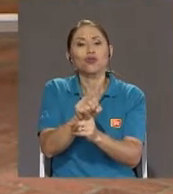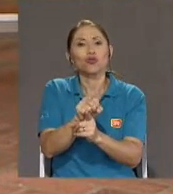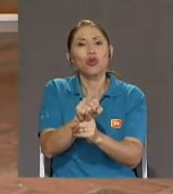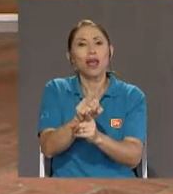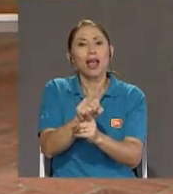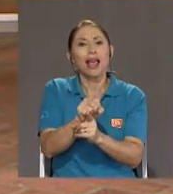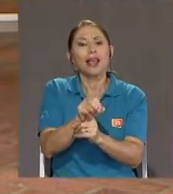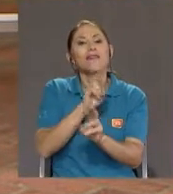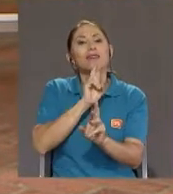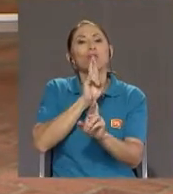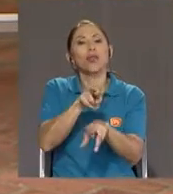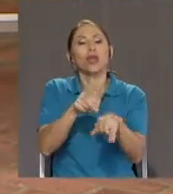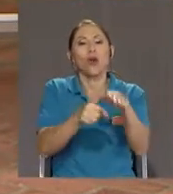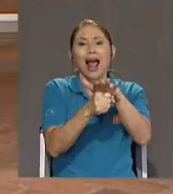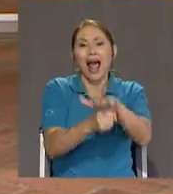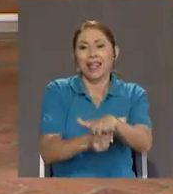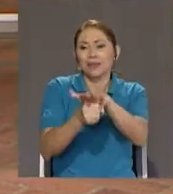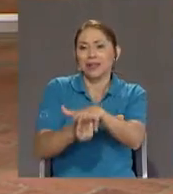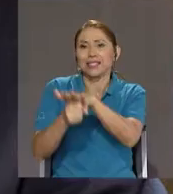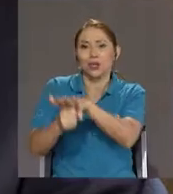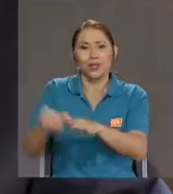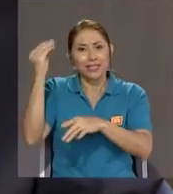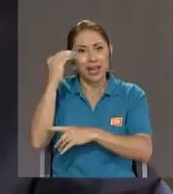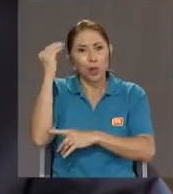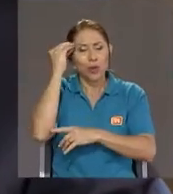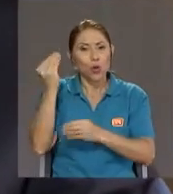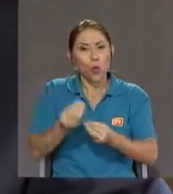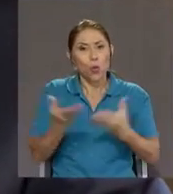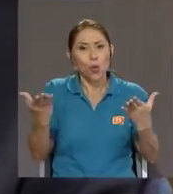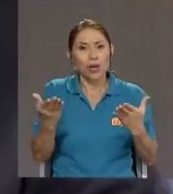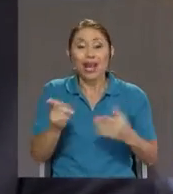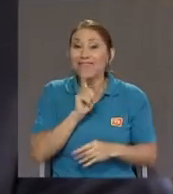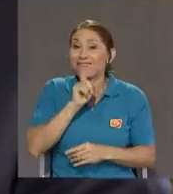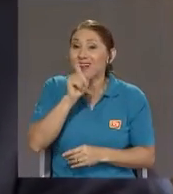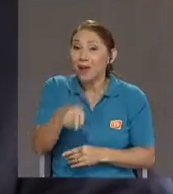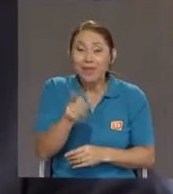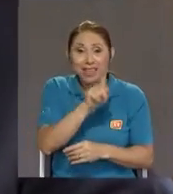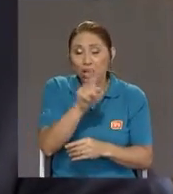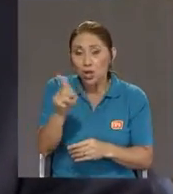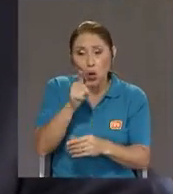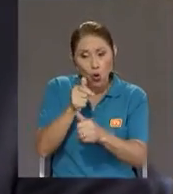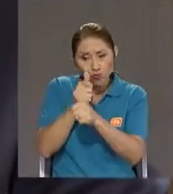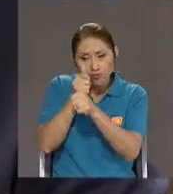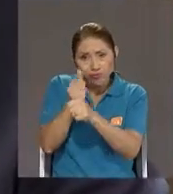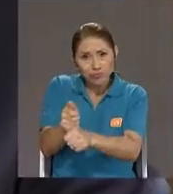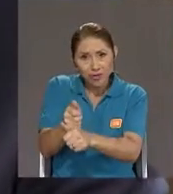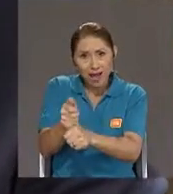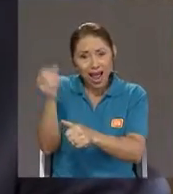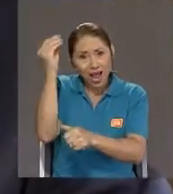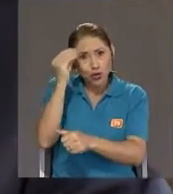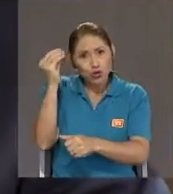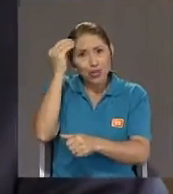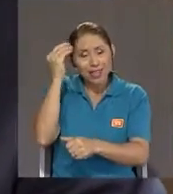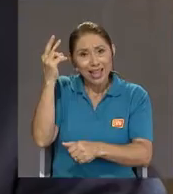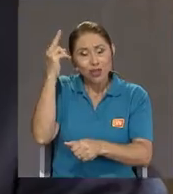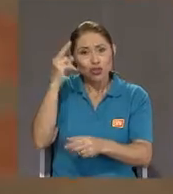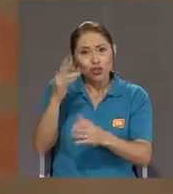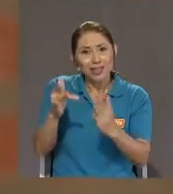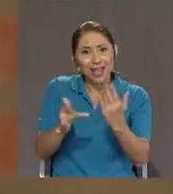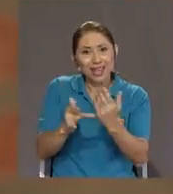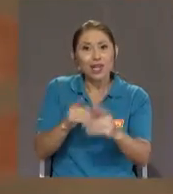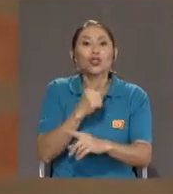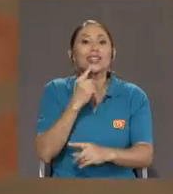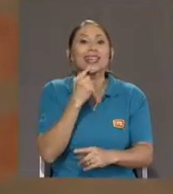a las presiones de la opinión pública más que a los criterios técnicos, porque dijeron la misma cosa en dos direcciones opuestas.